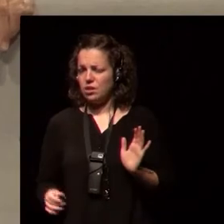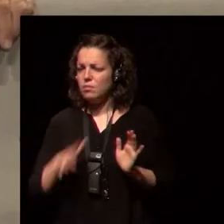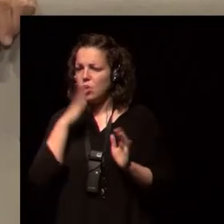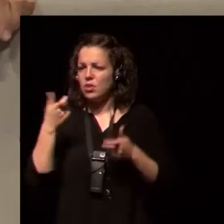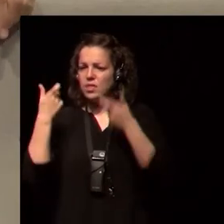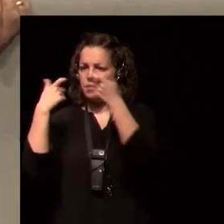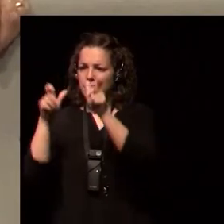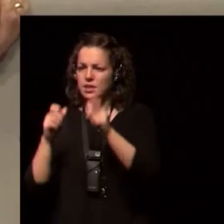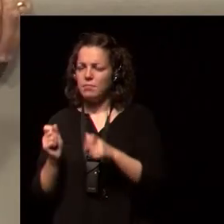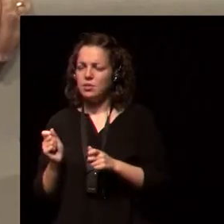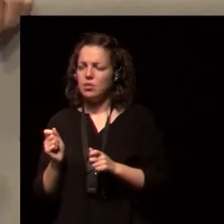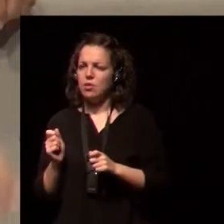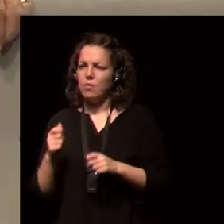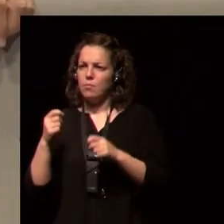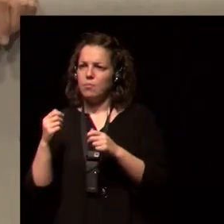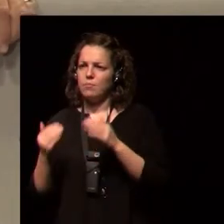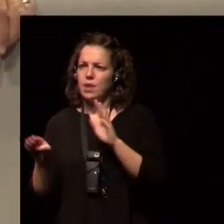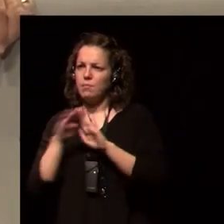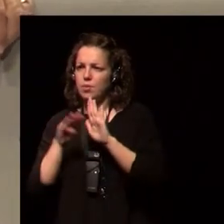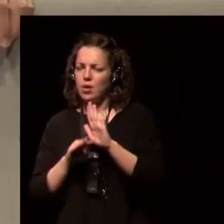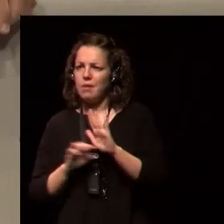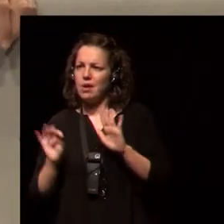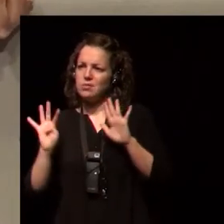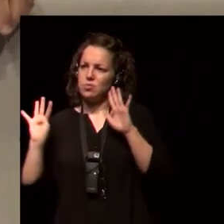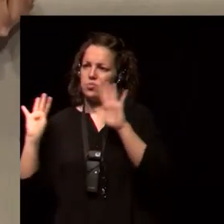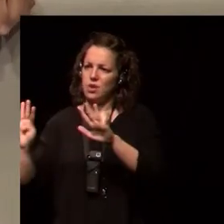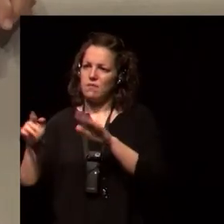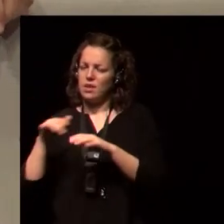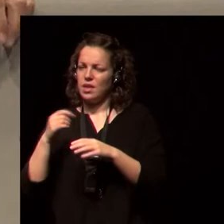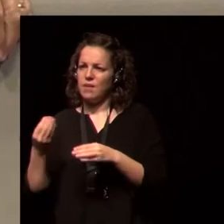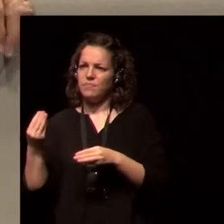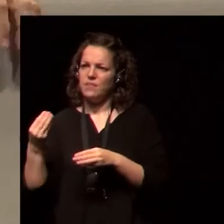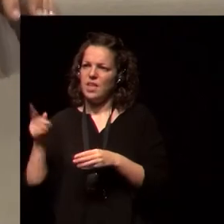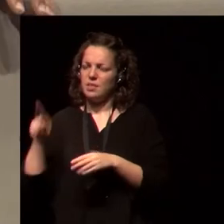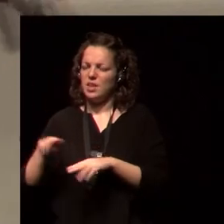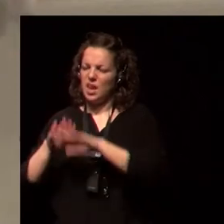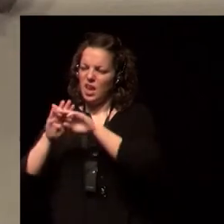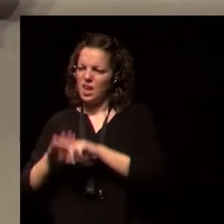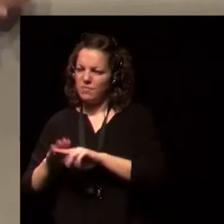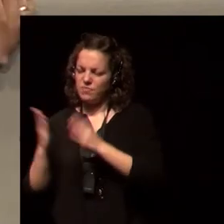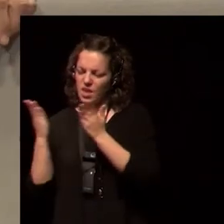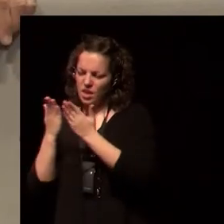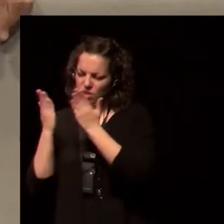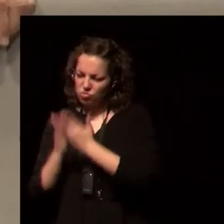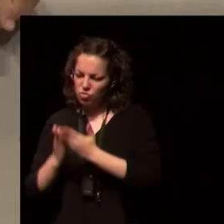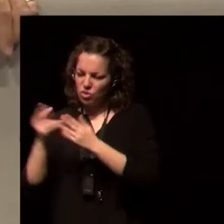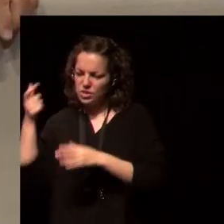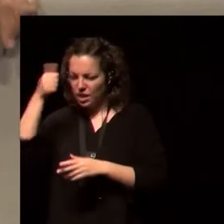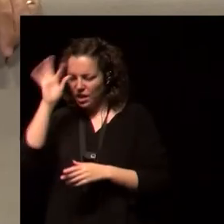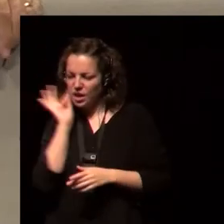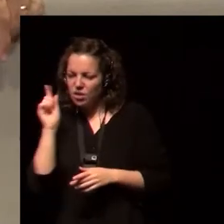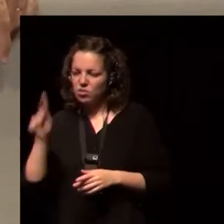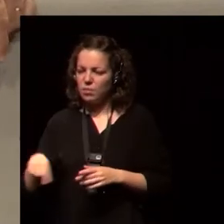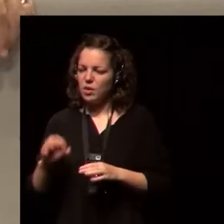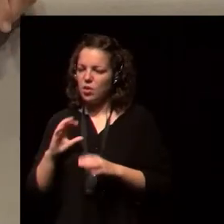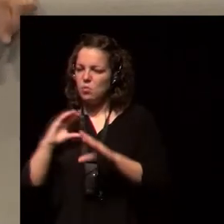ofrece 9 programas diferentes, que incluye estudios de género, estudios postcoloniales, estudios de comunicación,